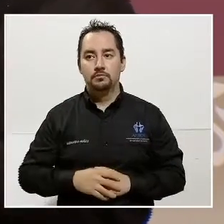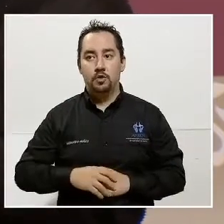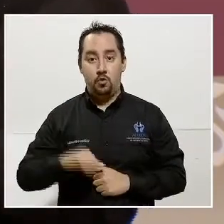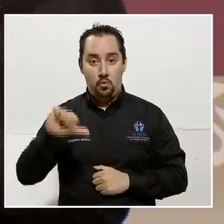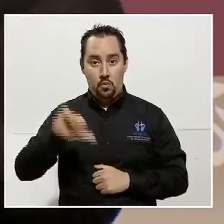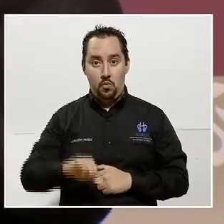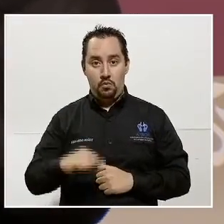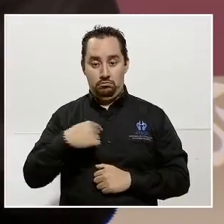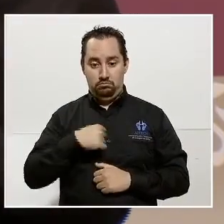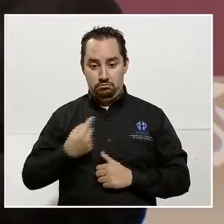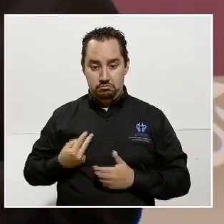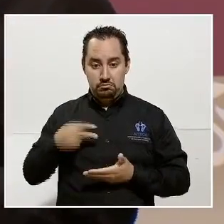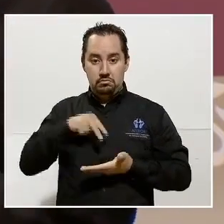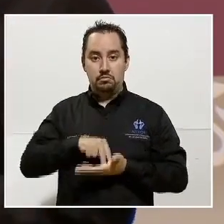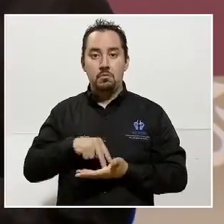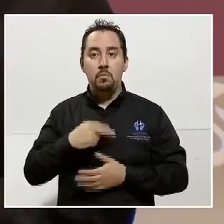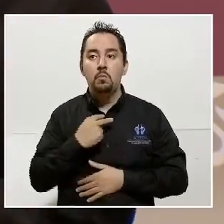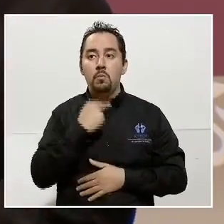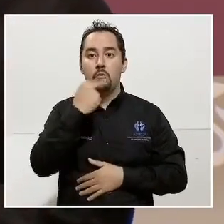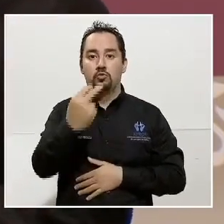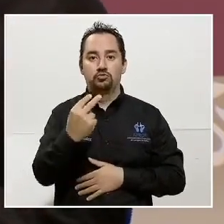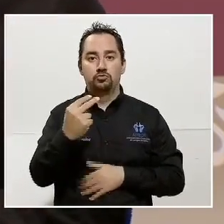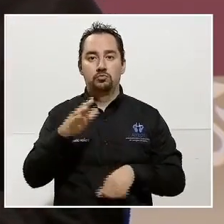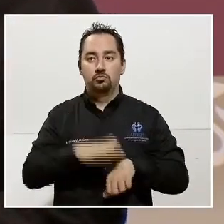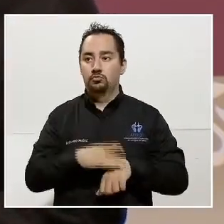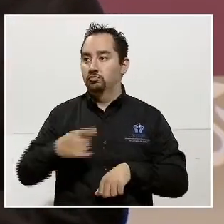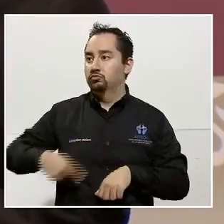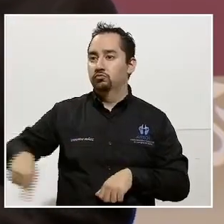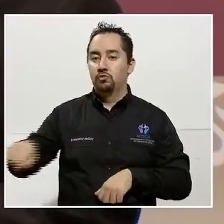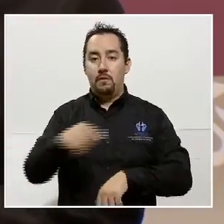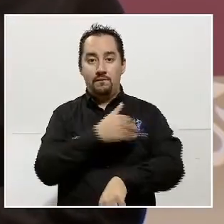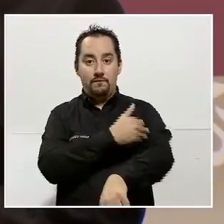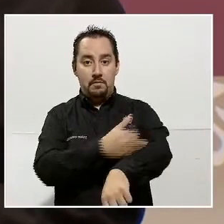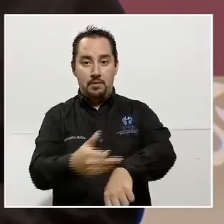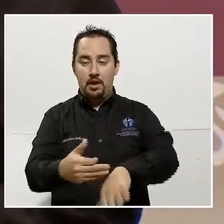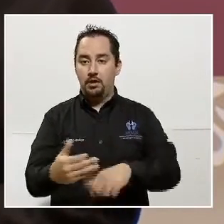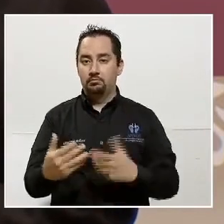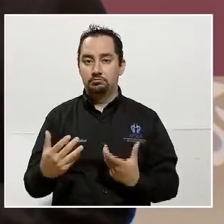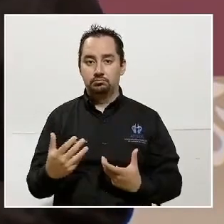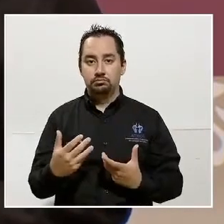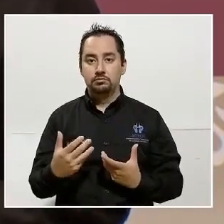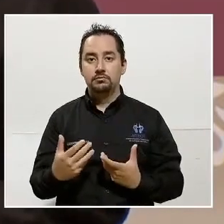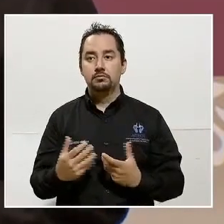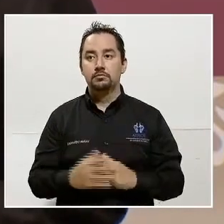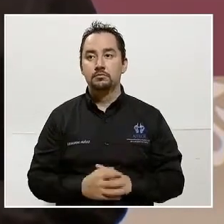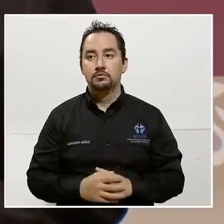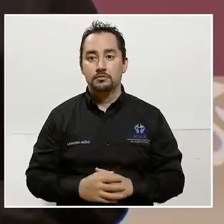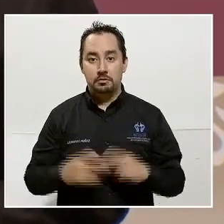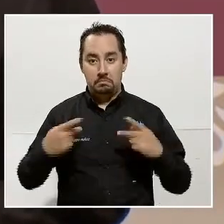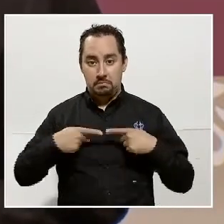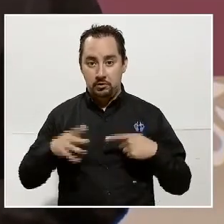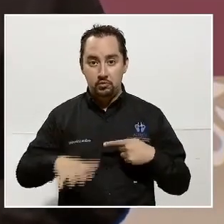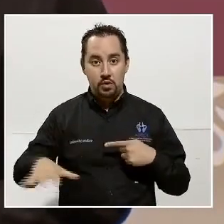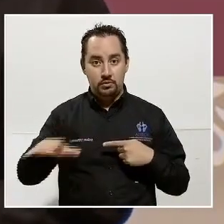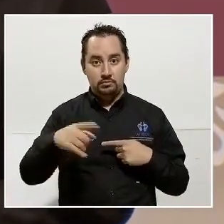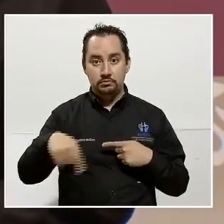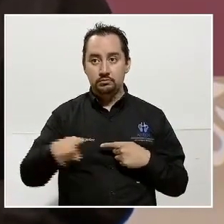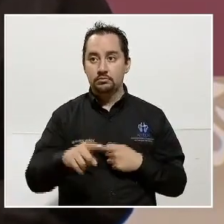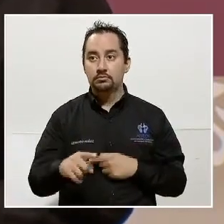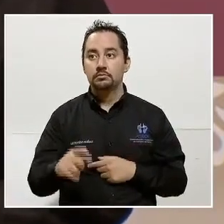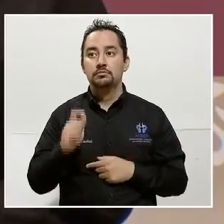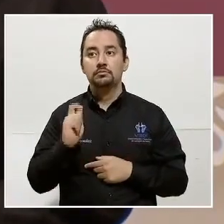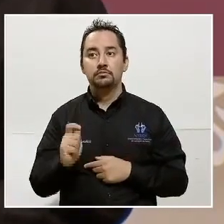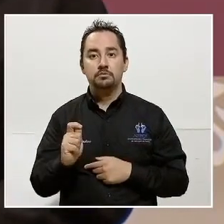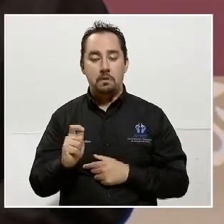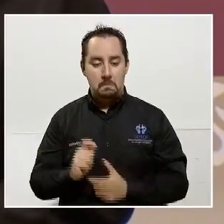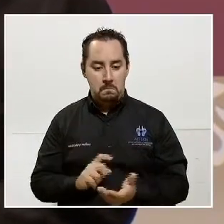la voz por elección de los colectivos de familiares de víctimas y sobrevivientes, lo que valoro